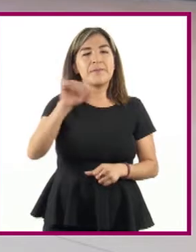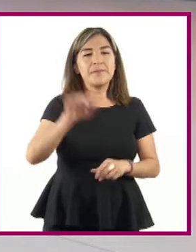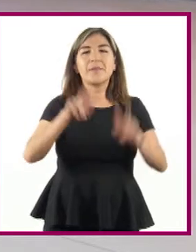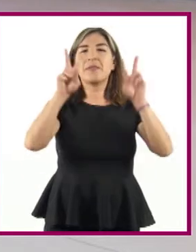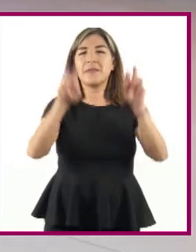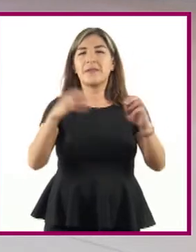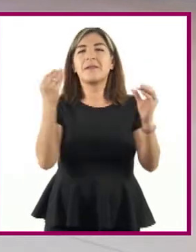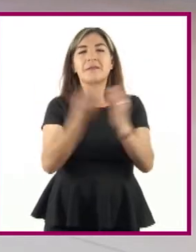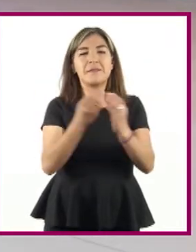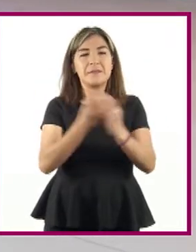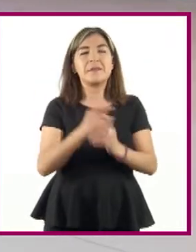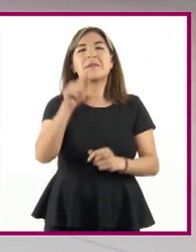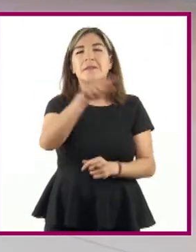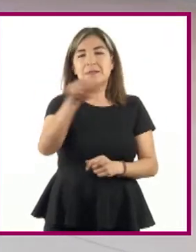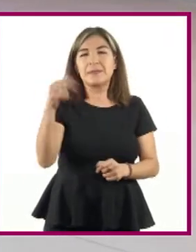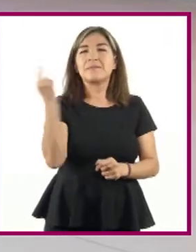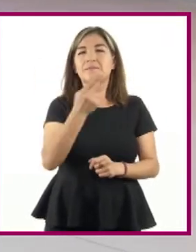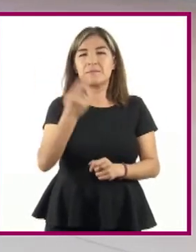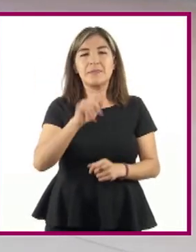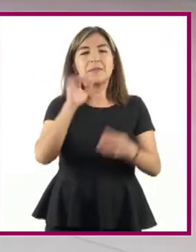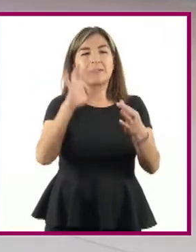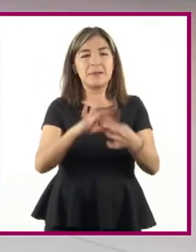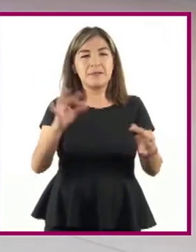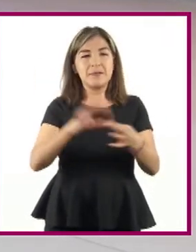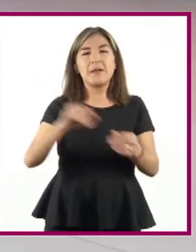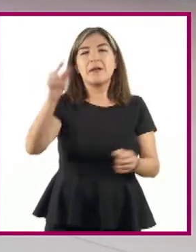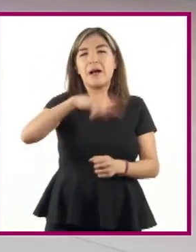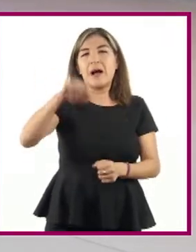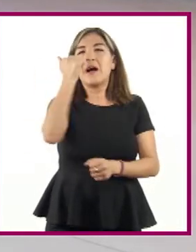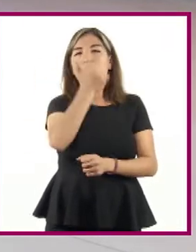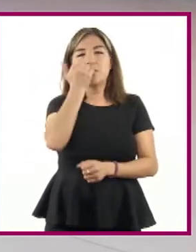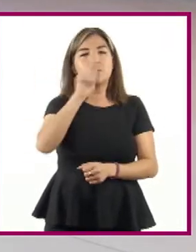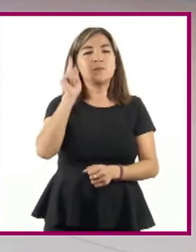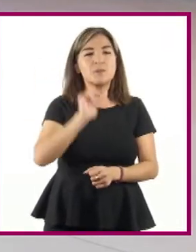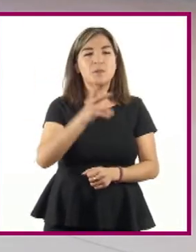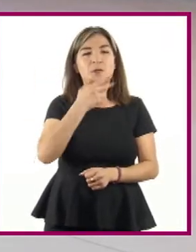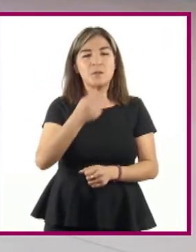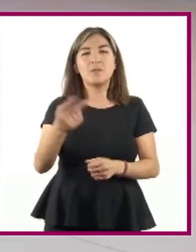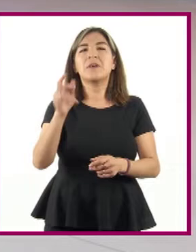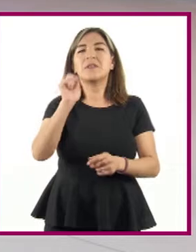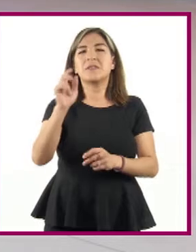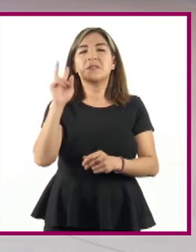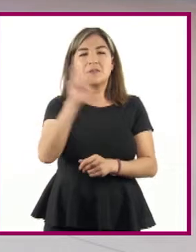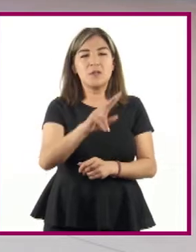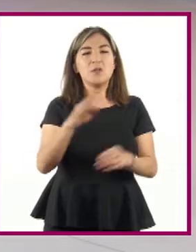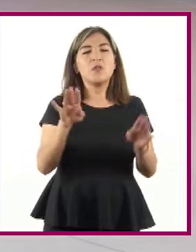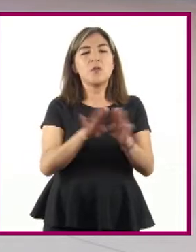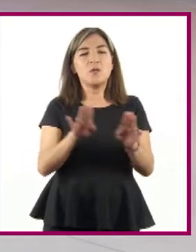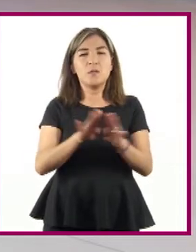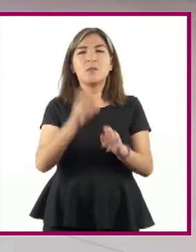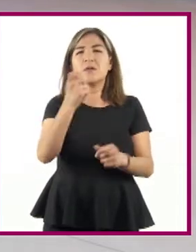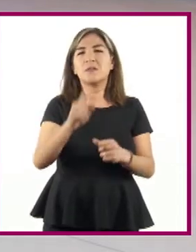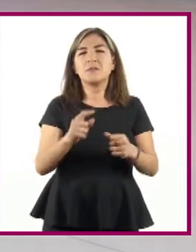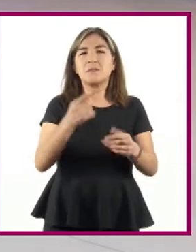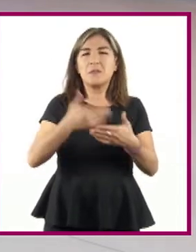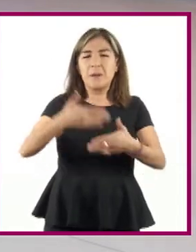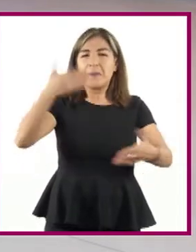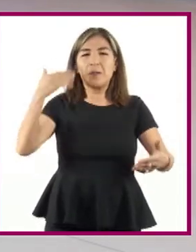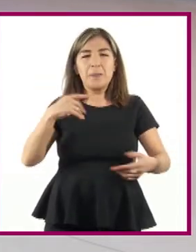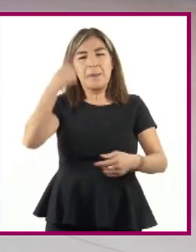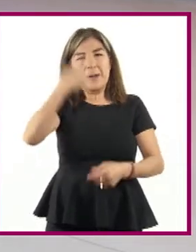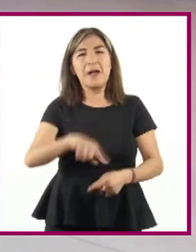esta sesión, es importante comentar a las alumnas y alumnos que nos ven sobre un método antiguo para multiplicar